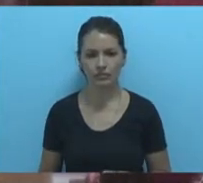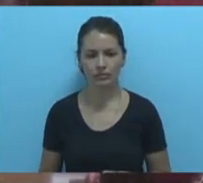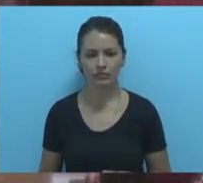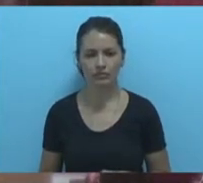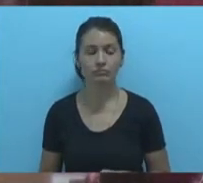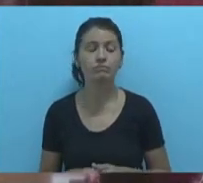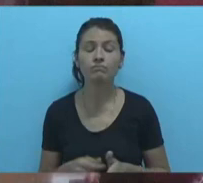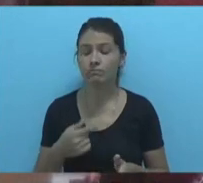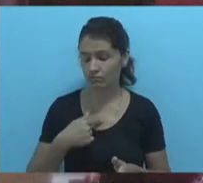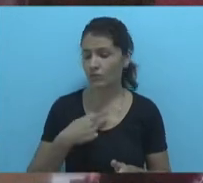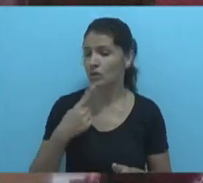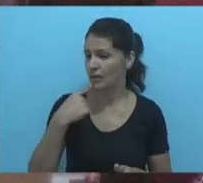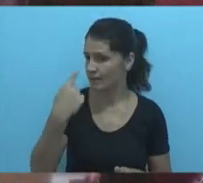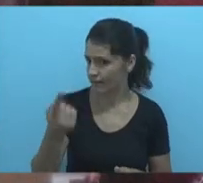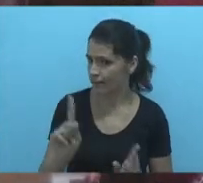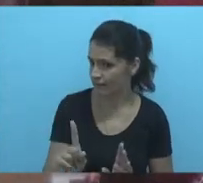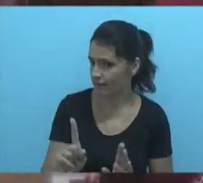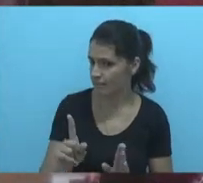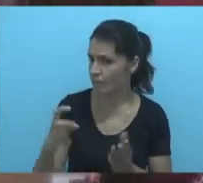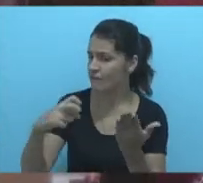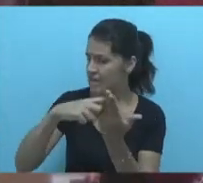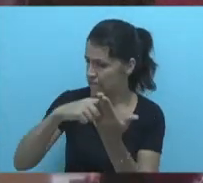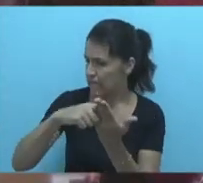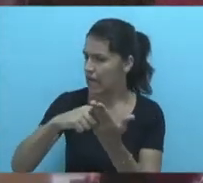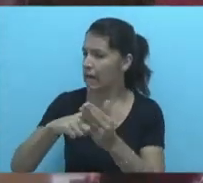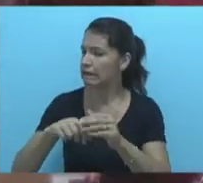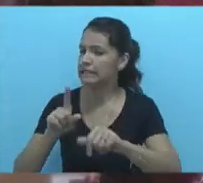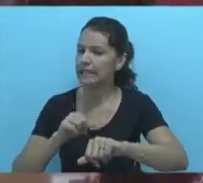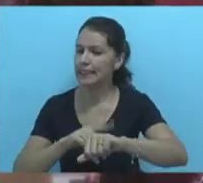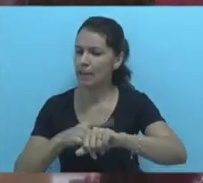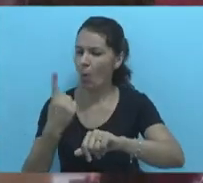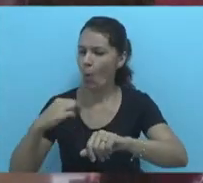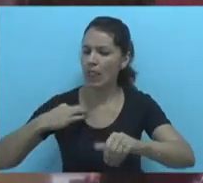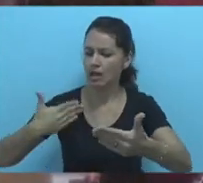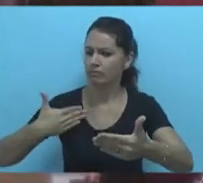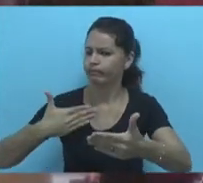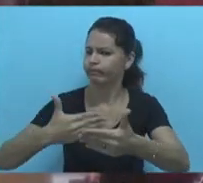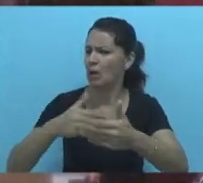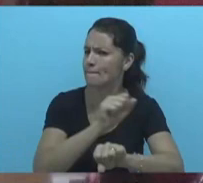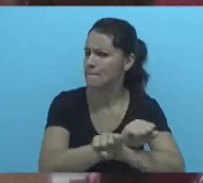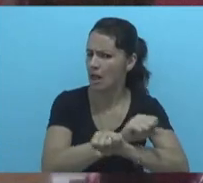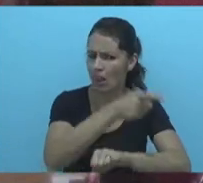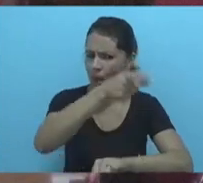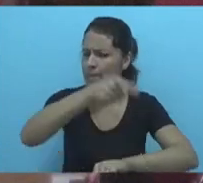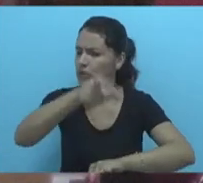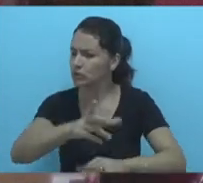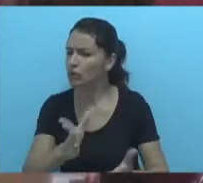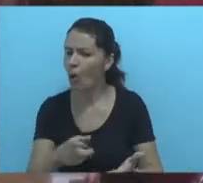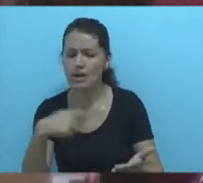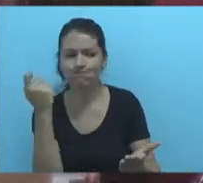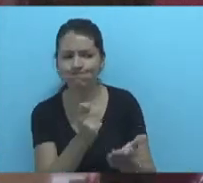los fiscales en su momento, que nos parecía demasiado tiempo sin que se formulara una acusación y